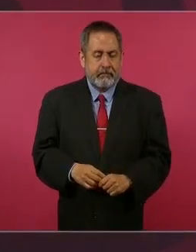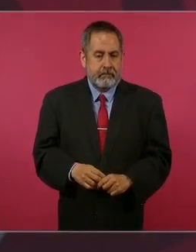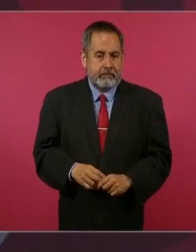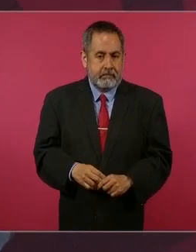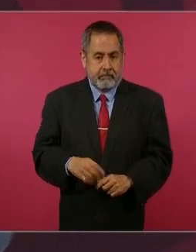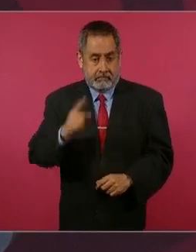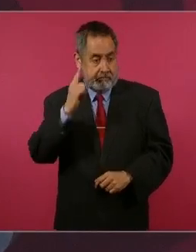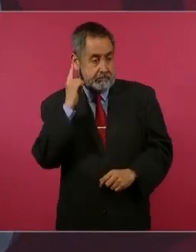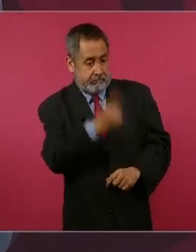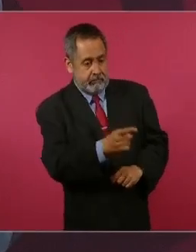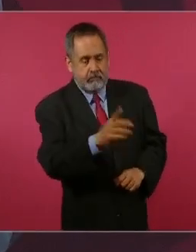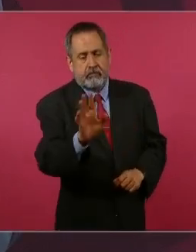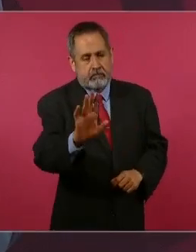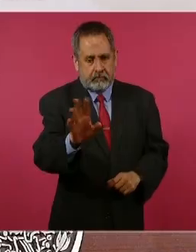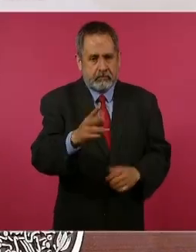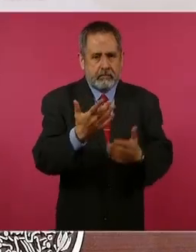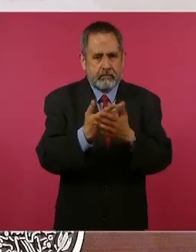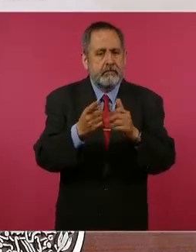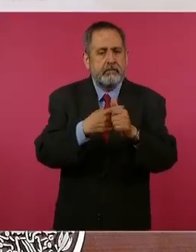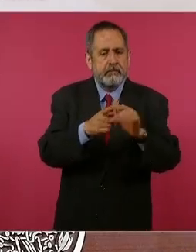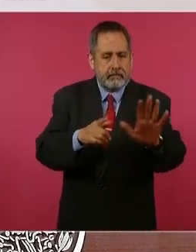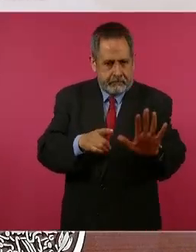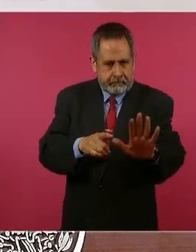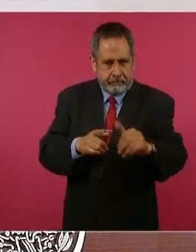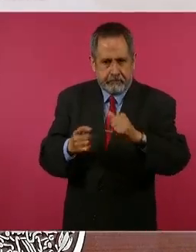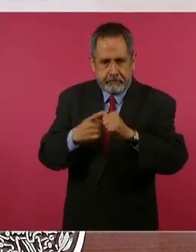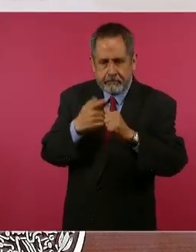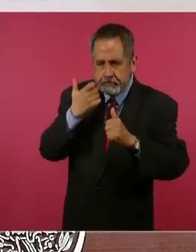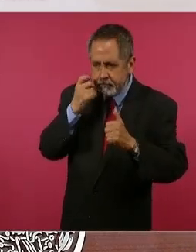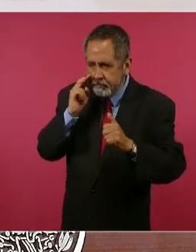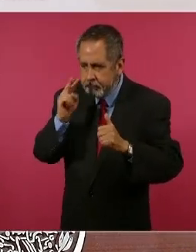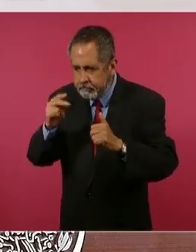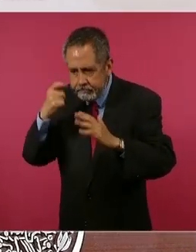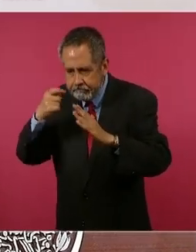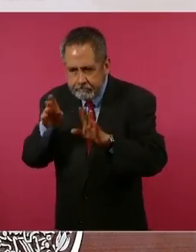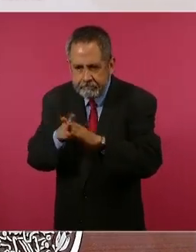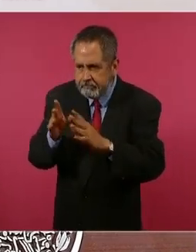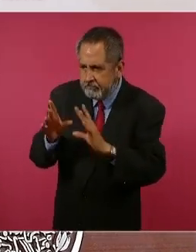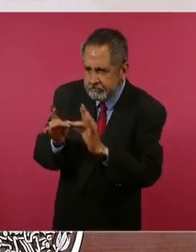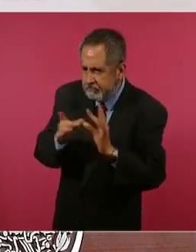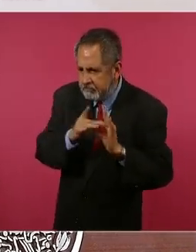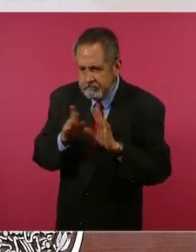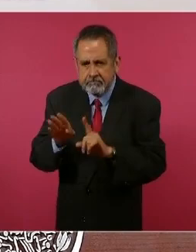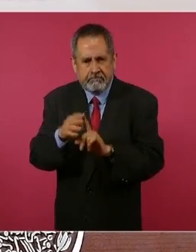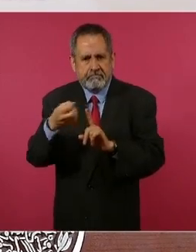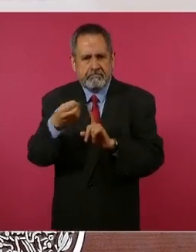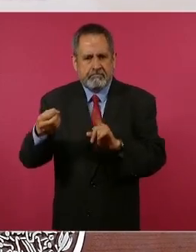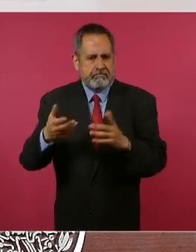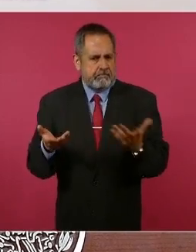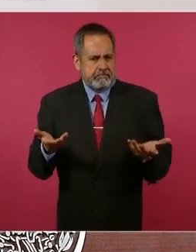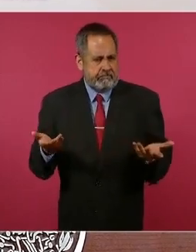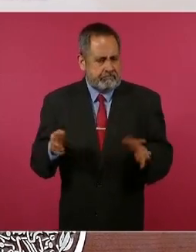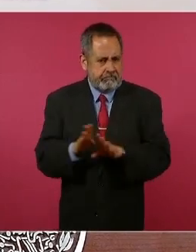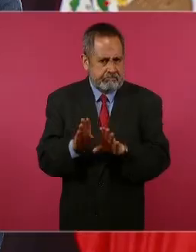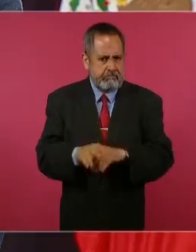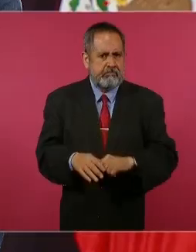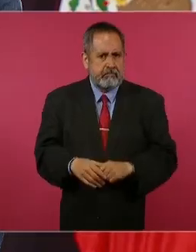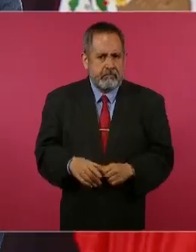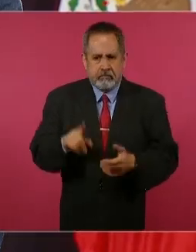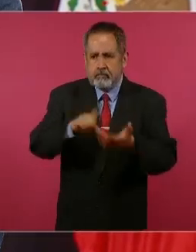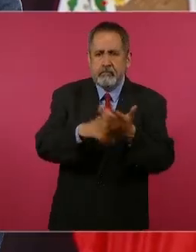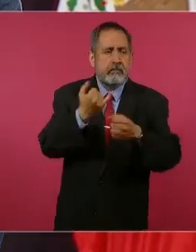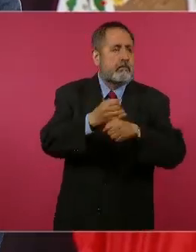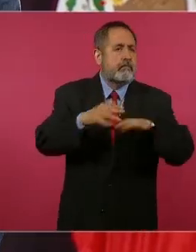señalando eso quiero ver cómo fue que se